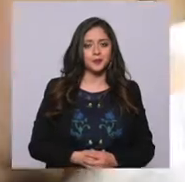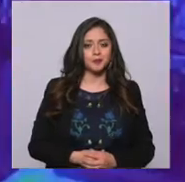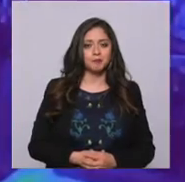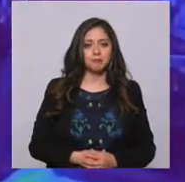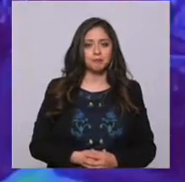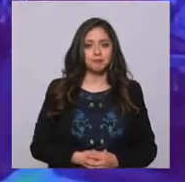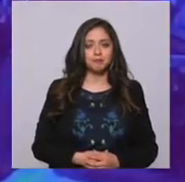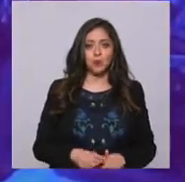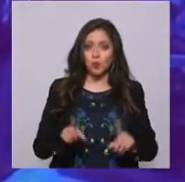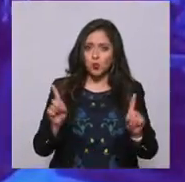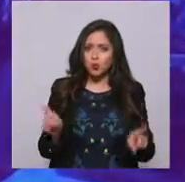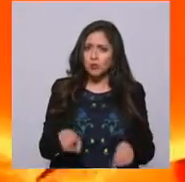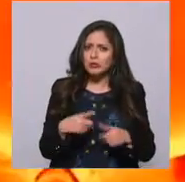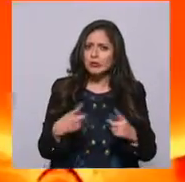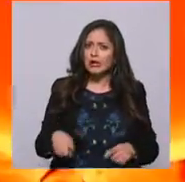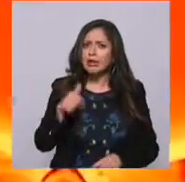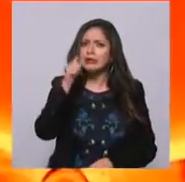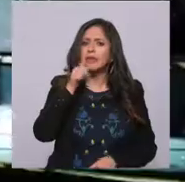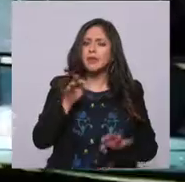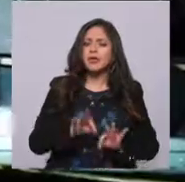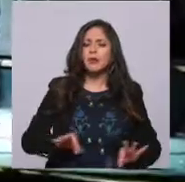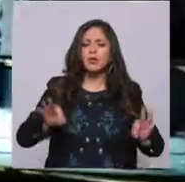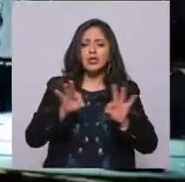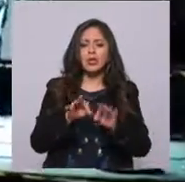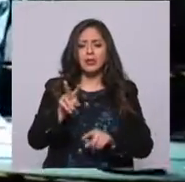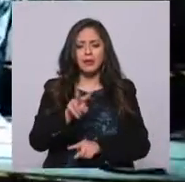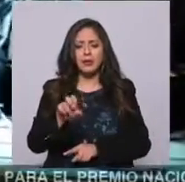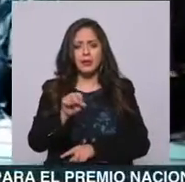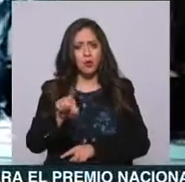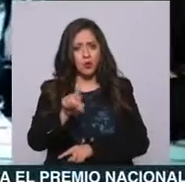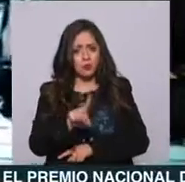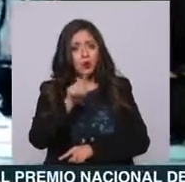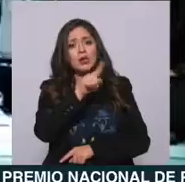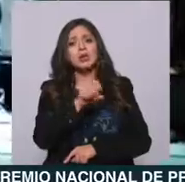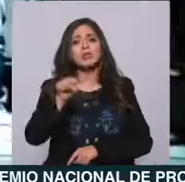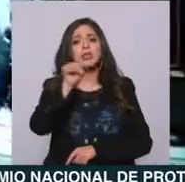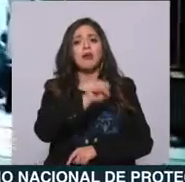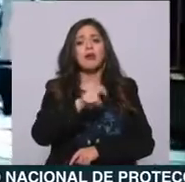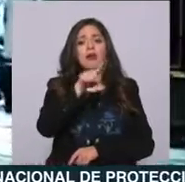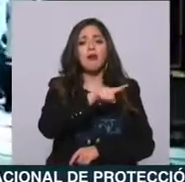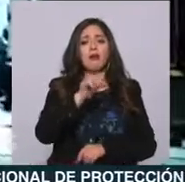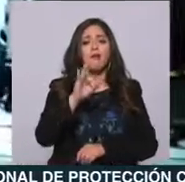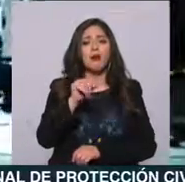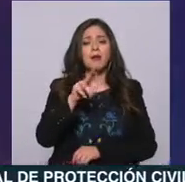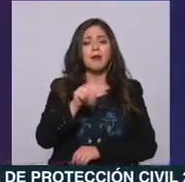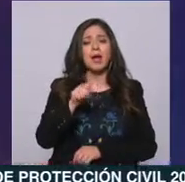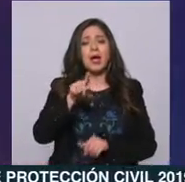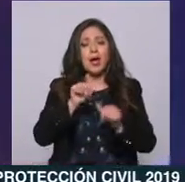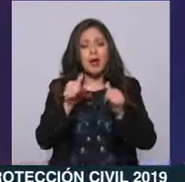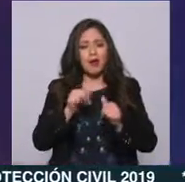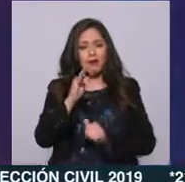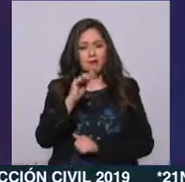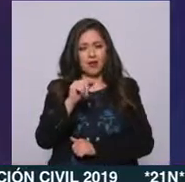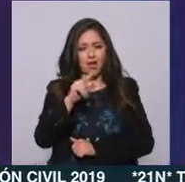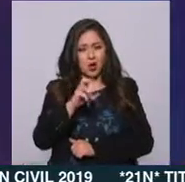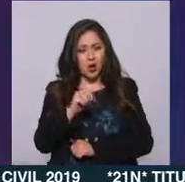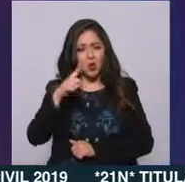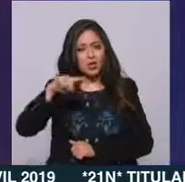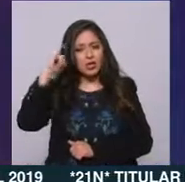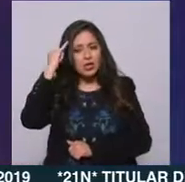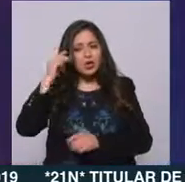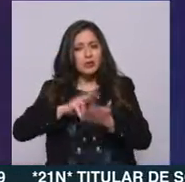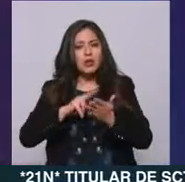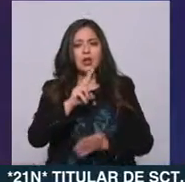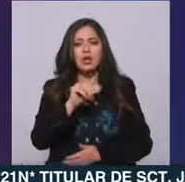Y porque la música siempre suena mejor los fines de semana, este sábado la Fábrica de Artes y Oficios Indios Verdes lo invita al Radio Tribe